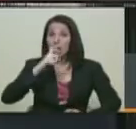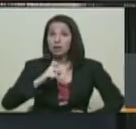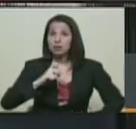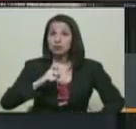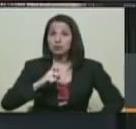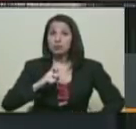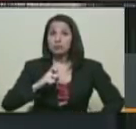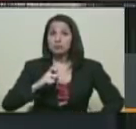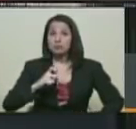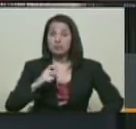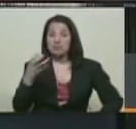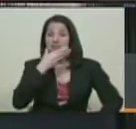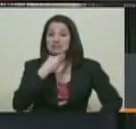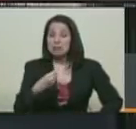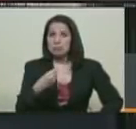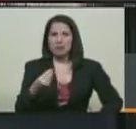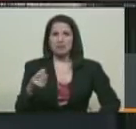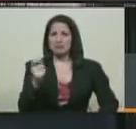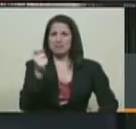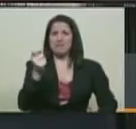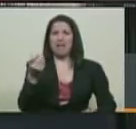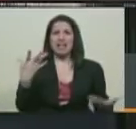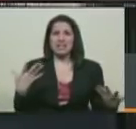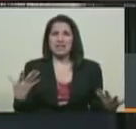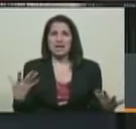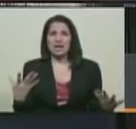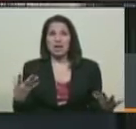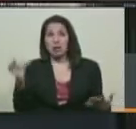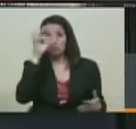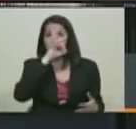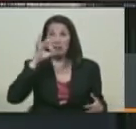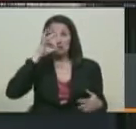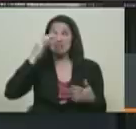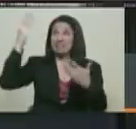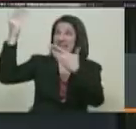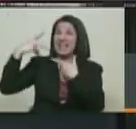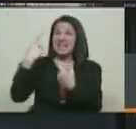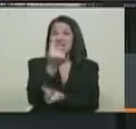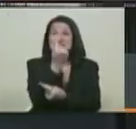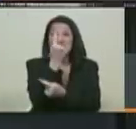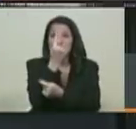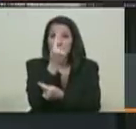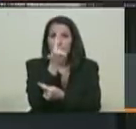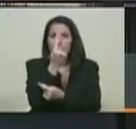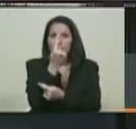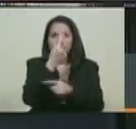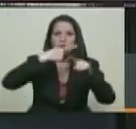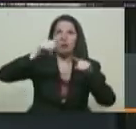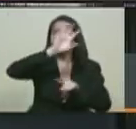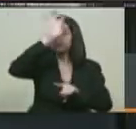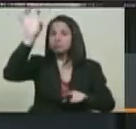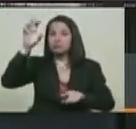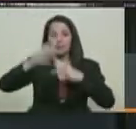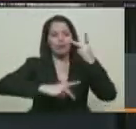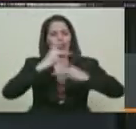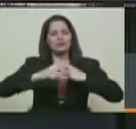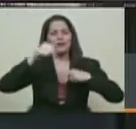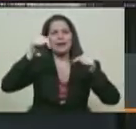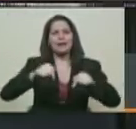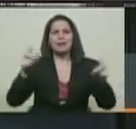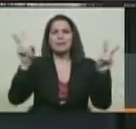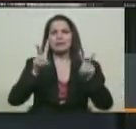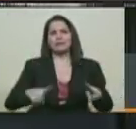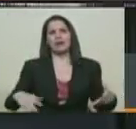no debe hacer falta, en el caso de los perniles, importar ni uno del exterior. Debemos producirlo aquí en Venezuela, ¿vale?